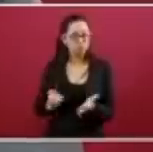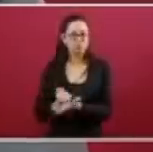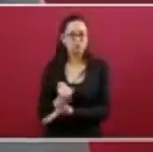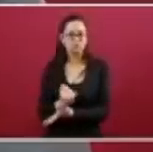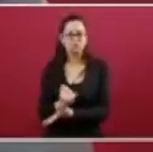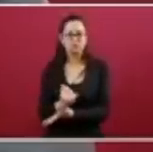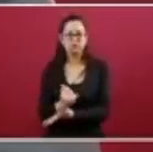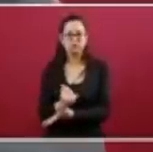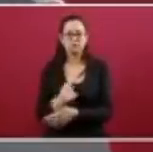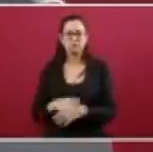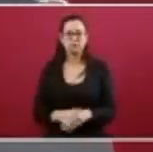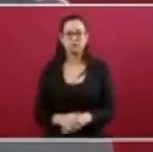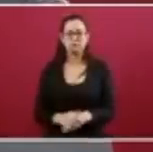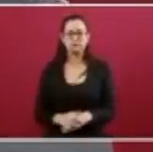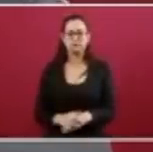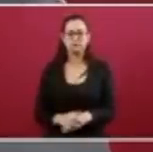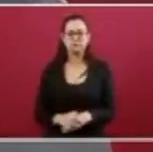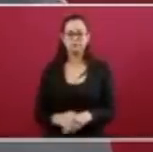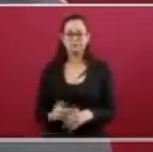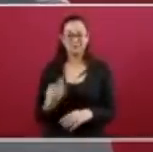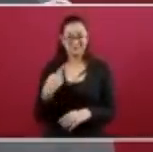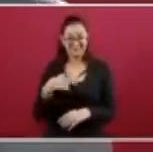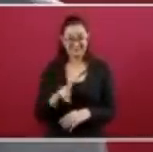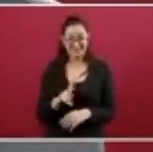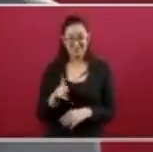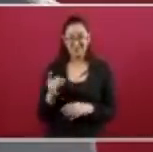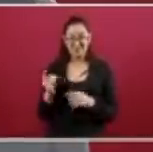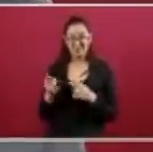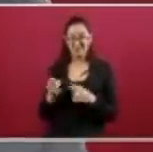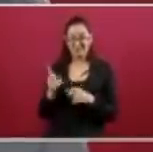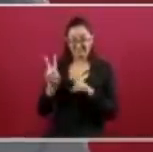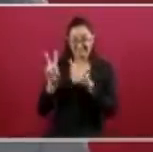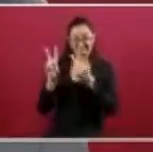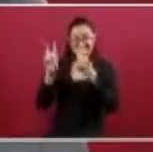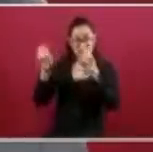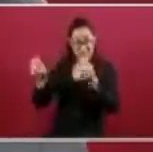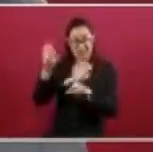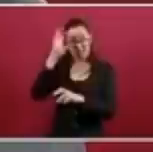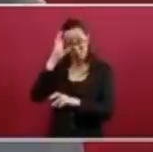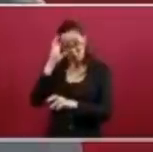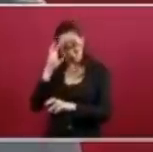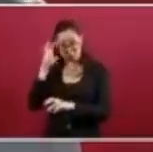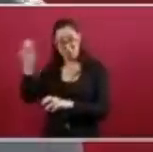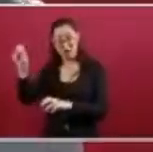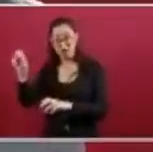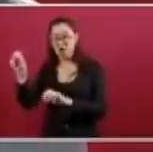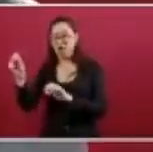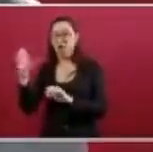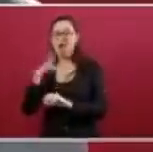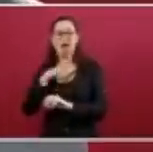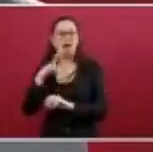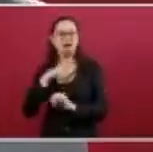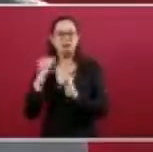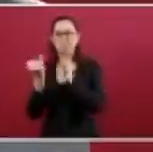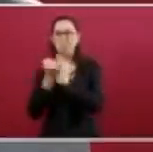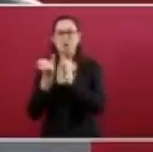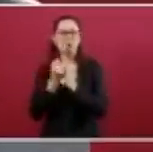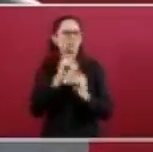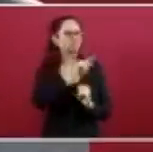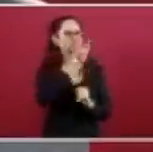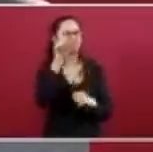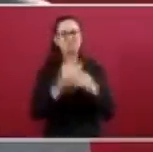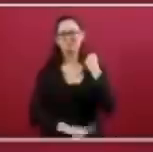Pero así como esta situación, tenemos muchos problemas. Les